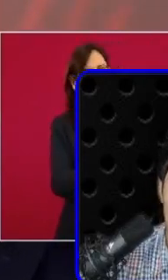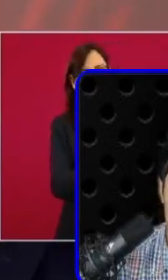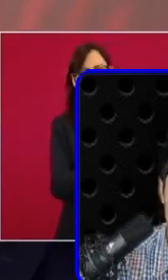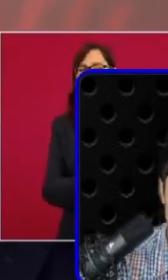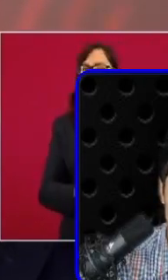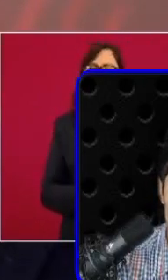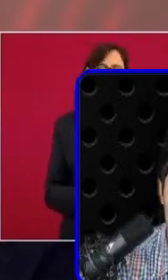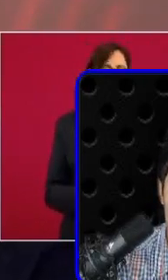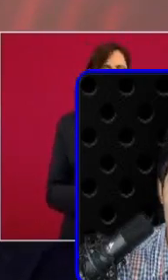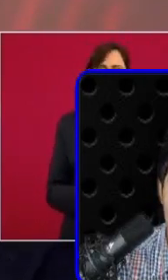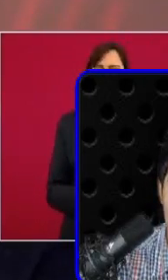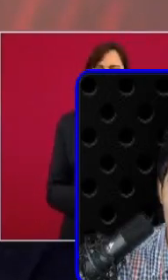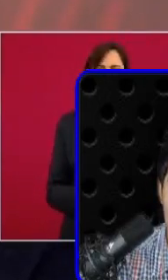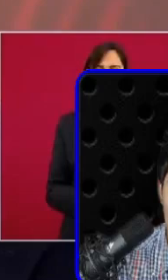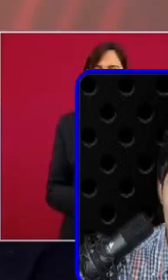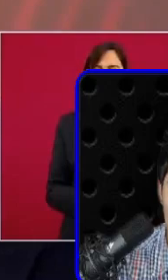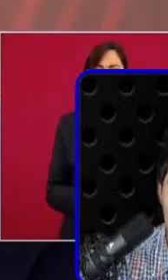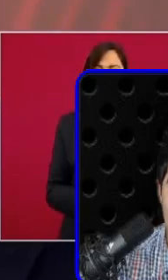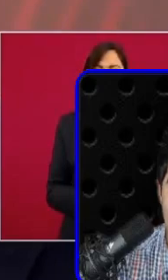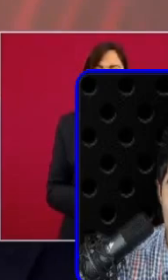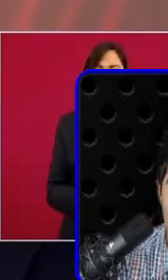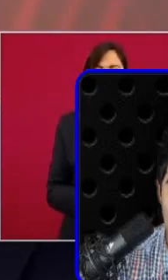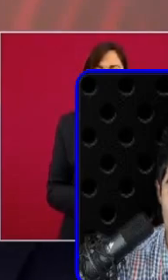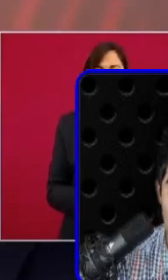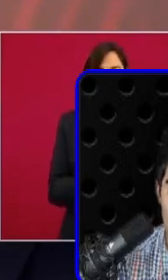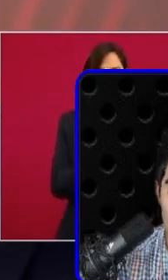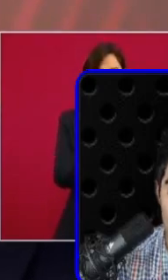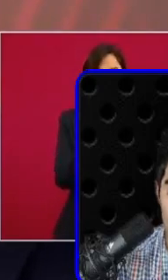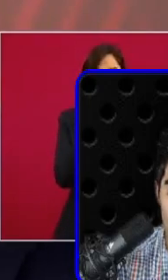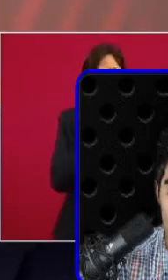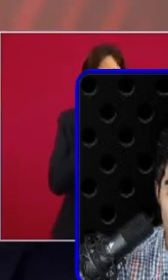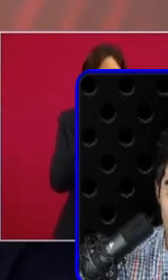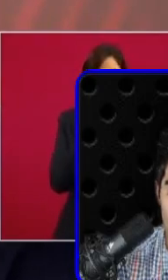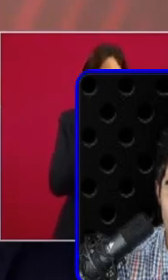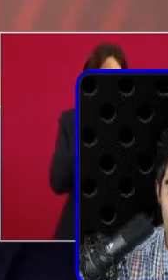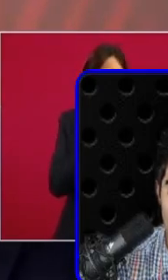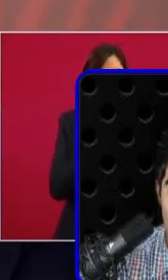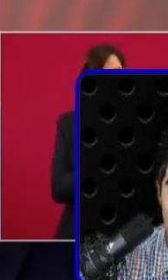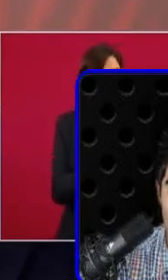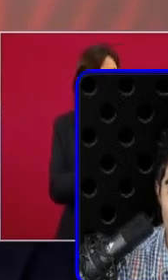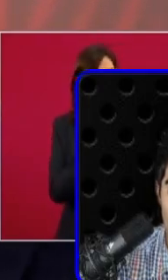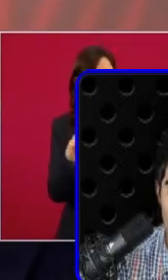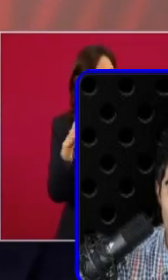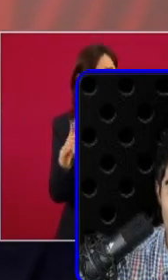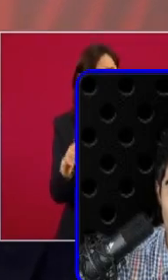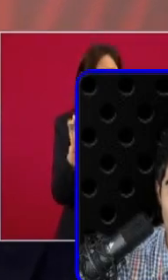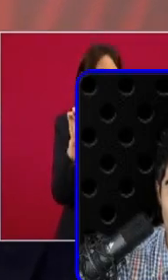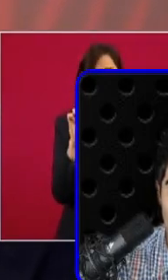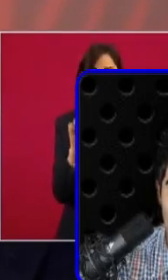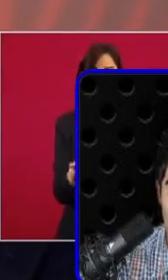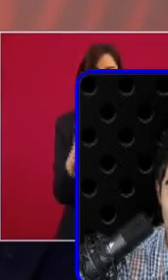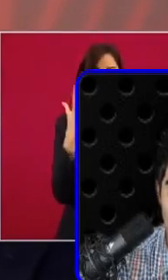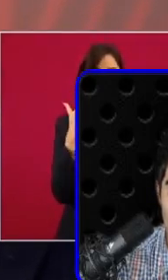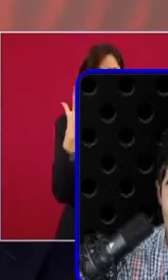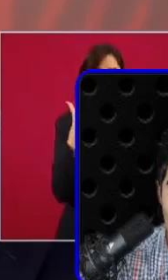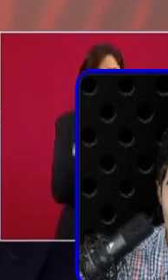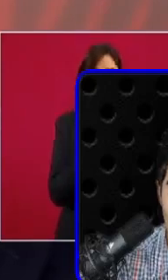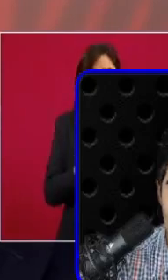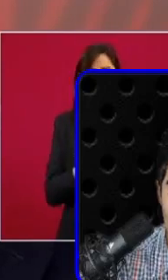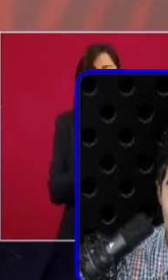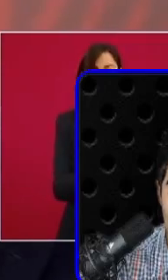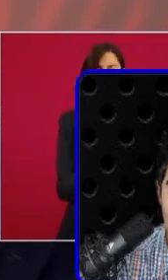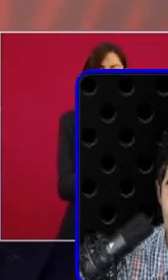el que se estuviese haciendo esa fiesta ostentosa de tanto